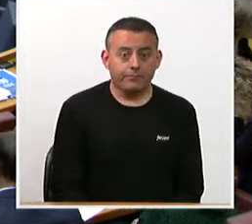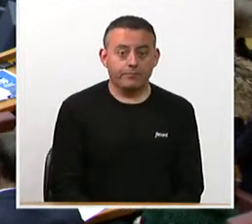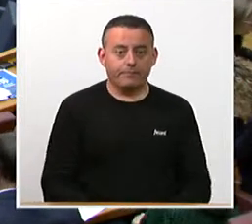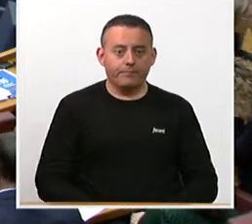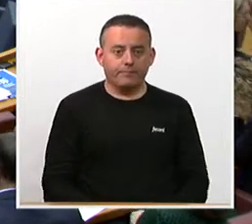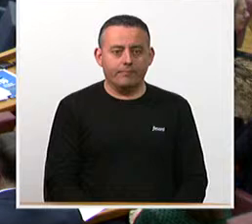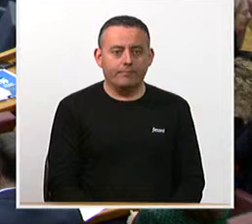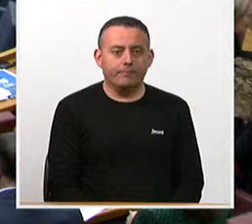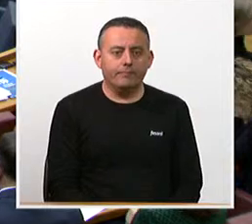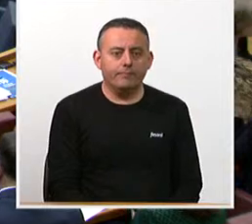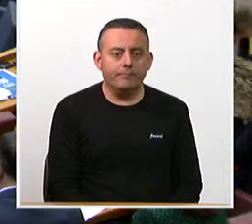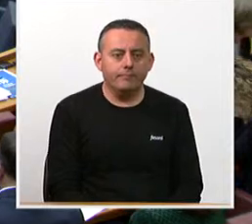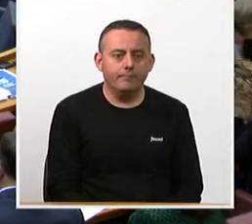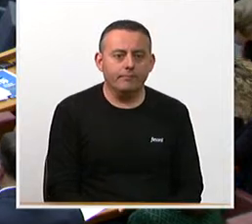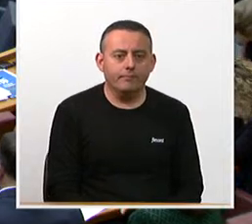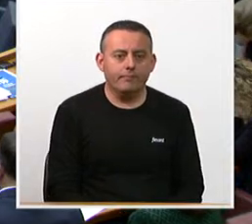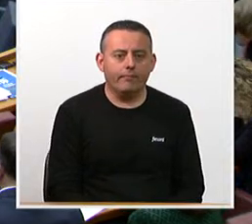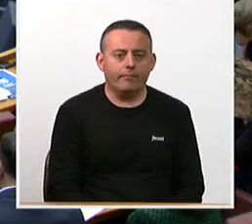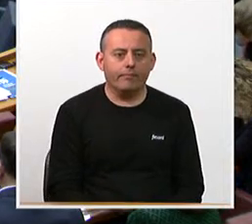quiera